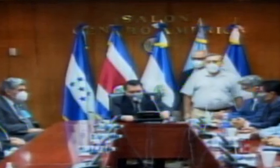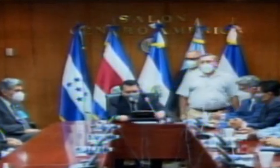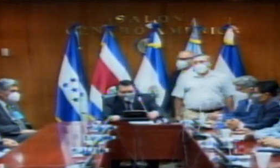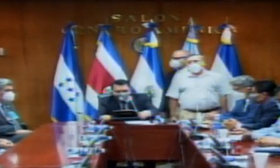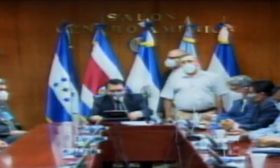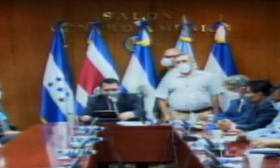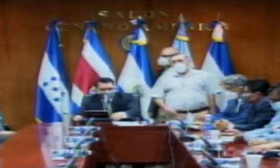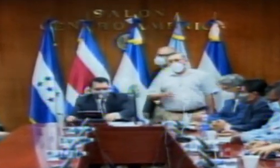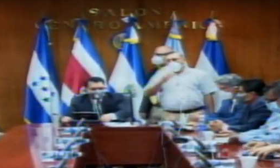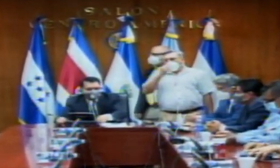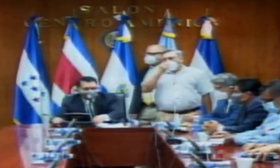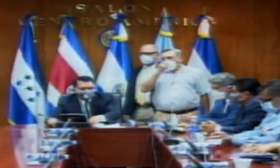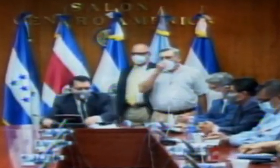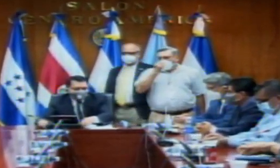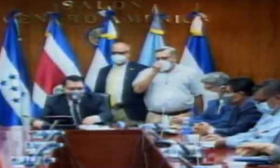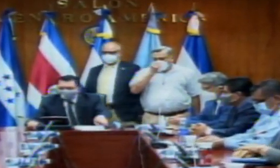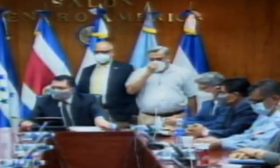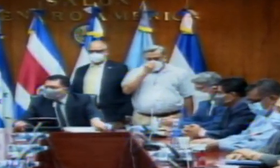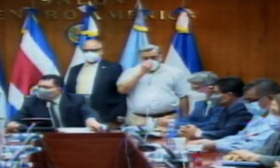Buenas tardes, colegas diputados.